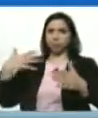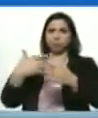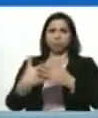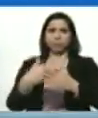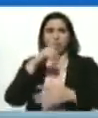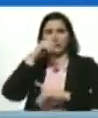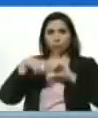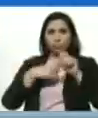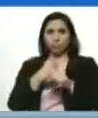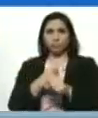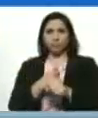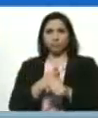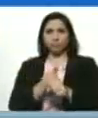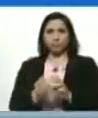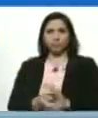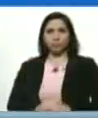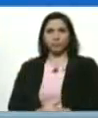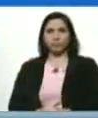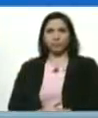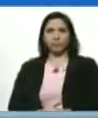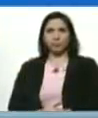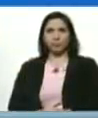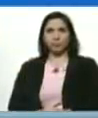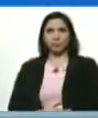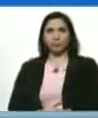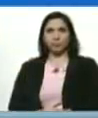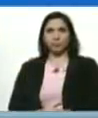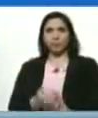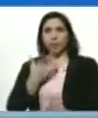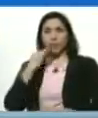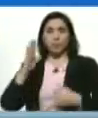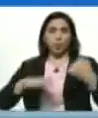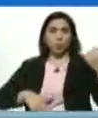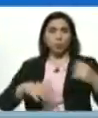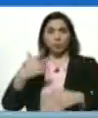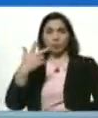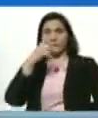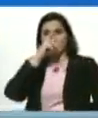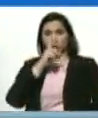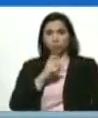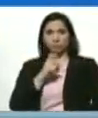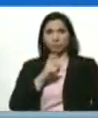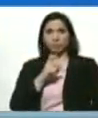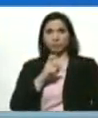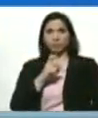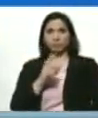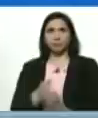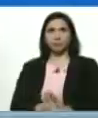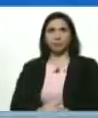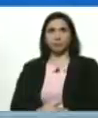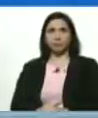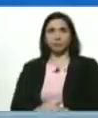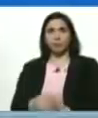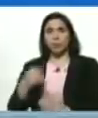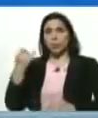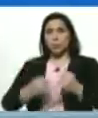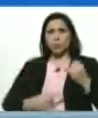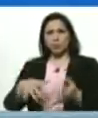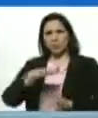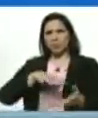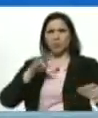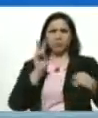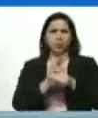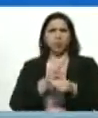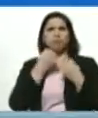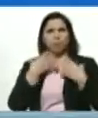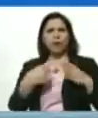años sobre todo en los últimos tres años desde la última guarimba agua en